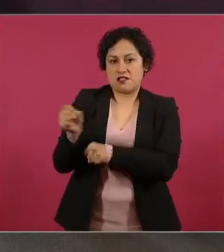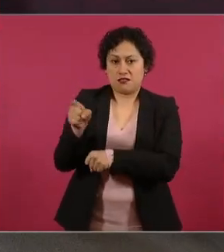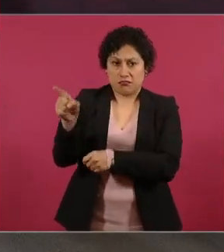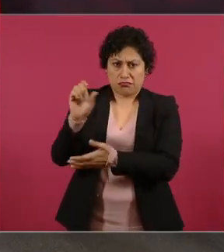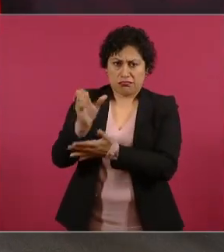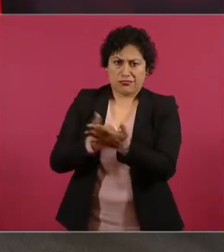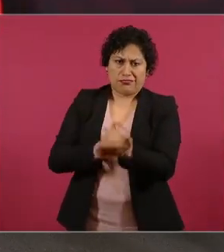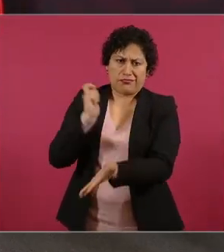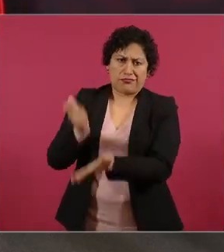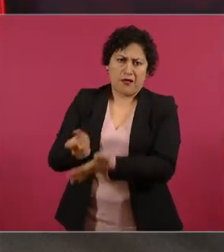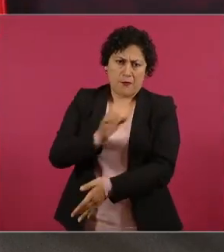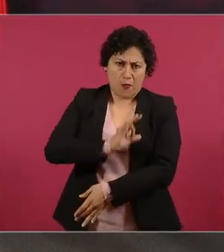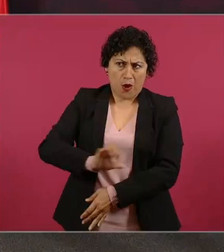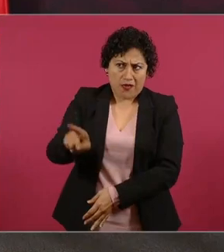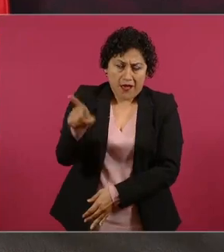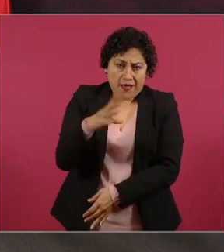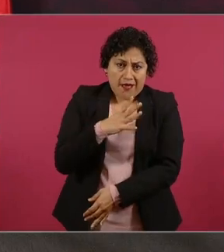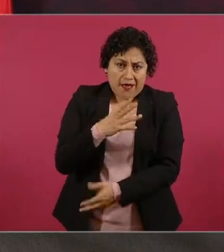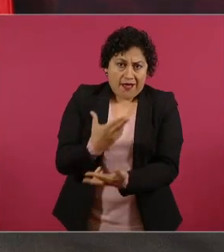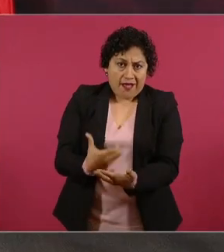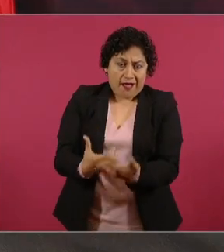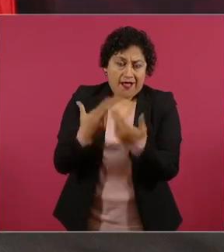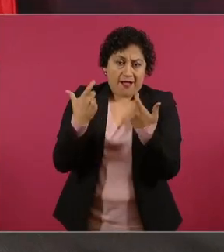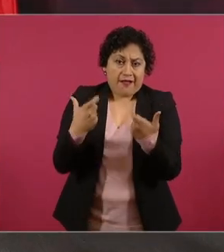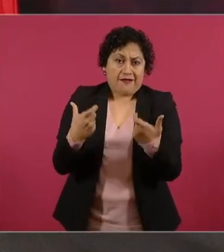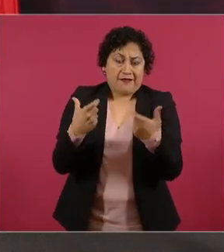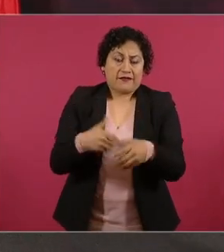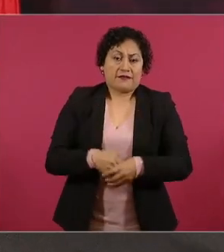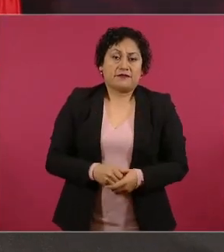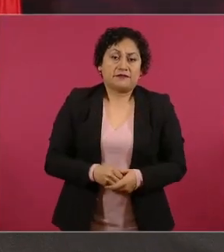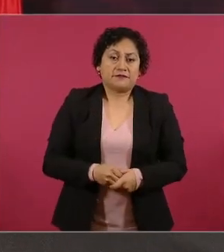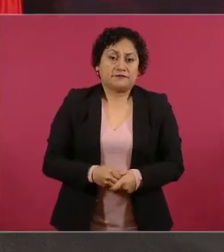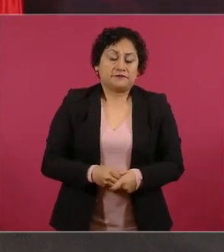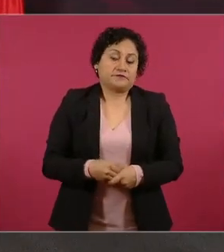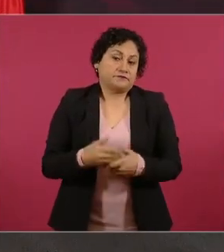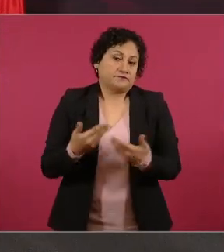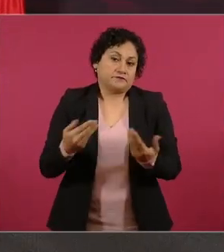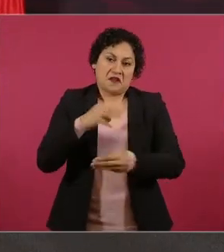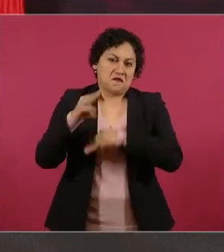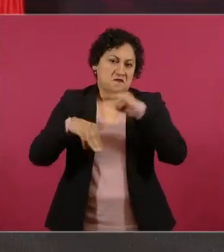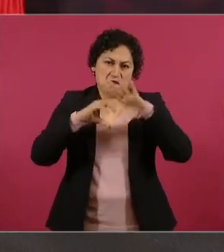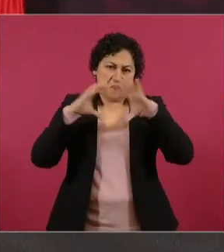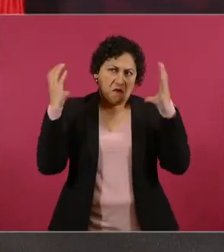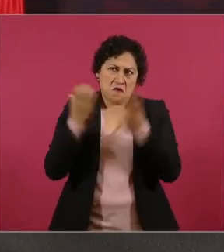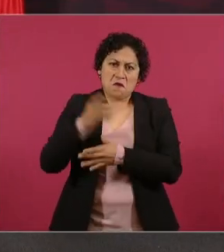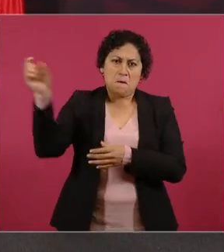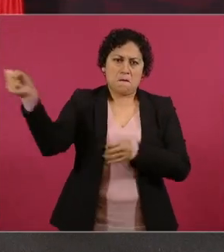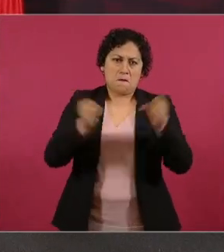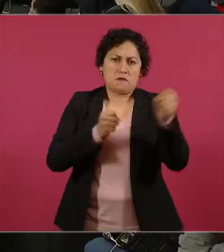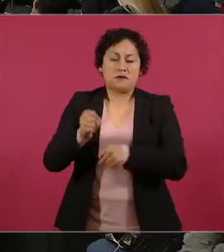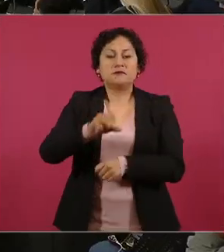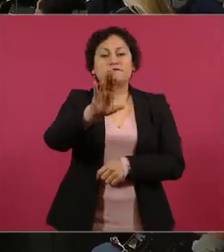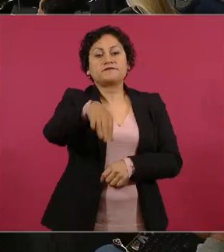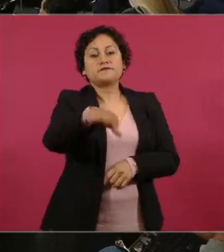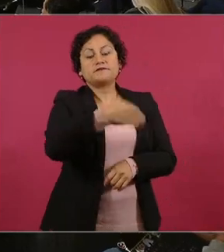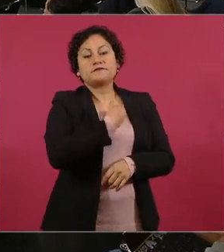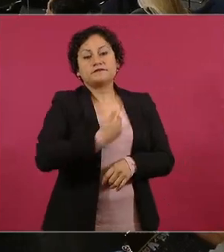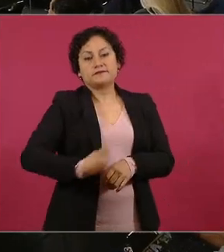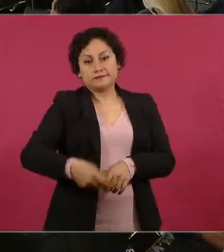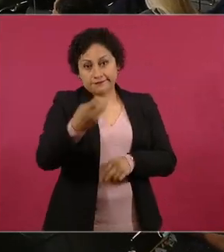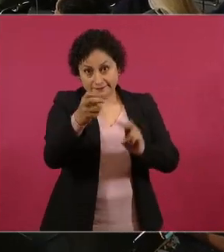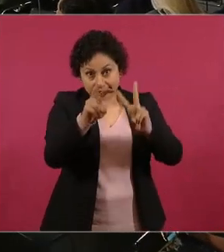de más especialidad en el mundo. Presidente, justo sobre este tema. O sea,